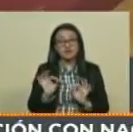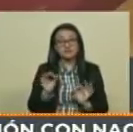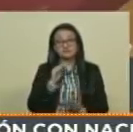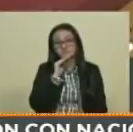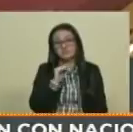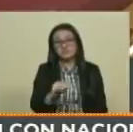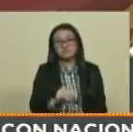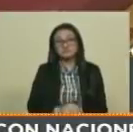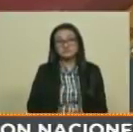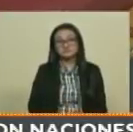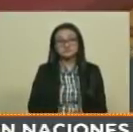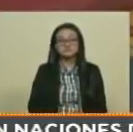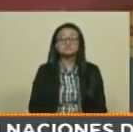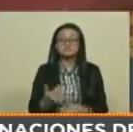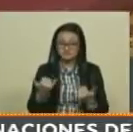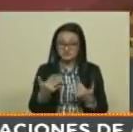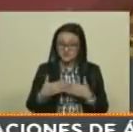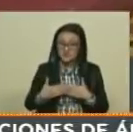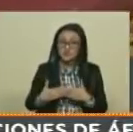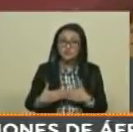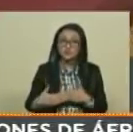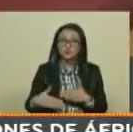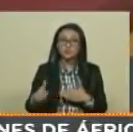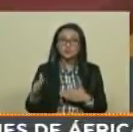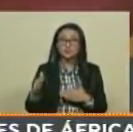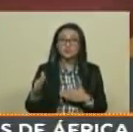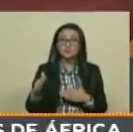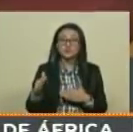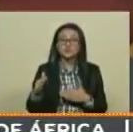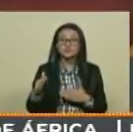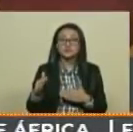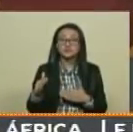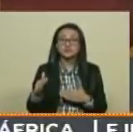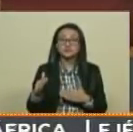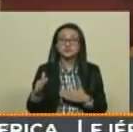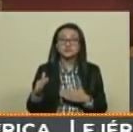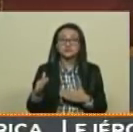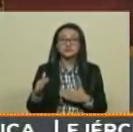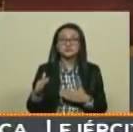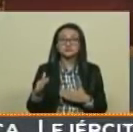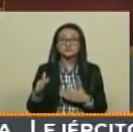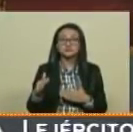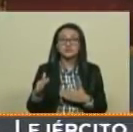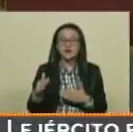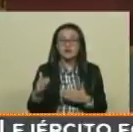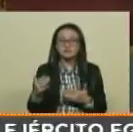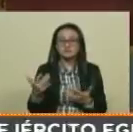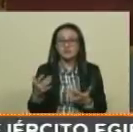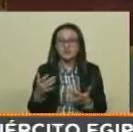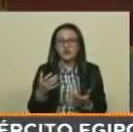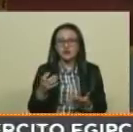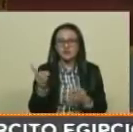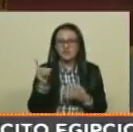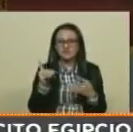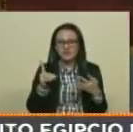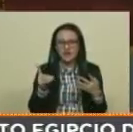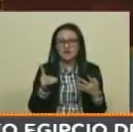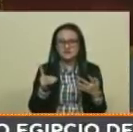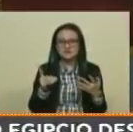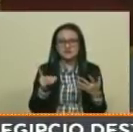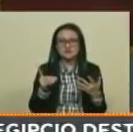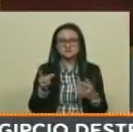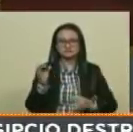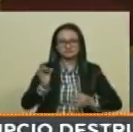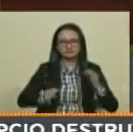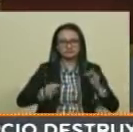supuesto, a partir de allí, puedo dar los detalles claros. Se han